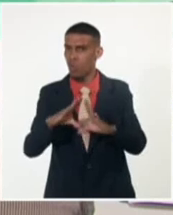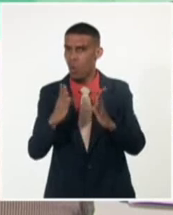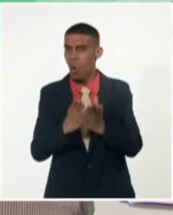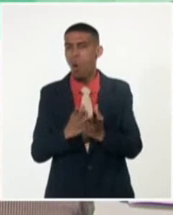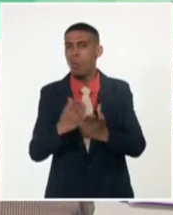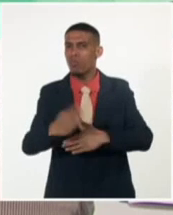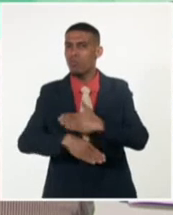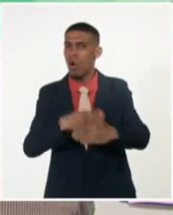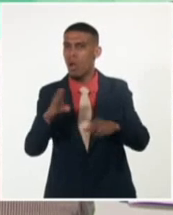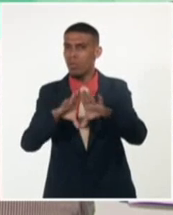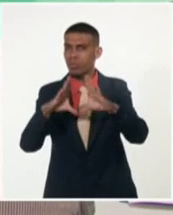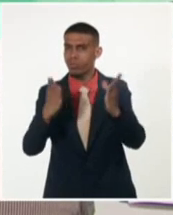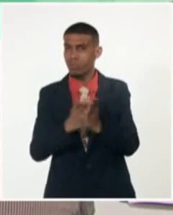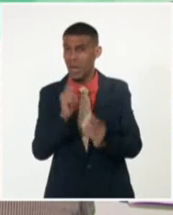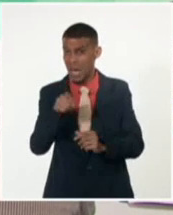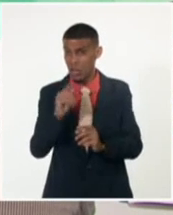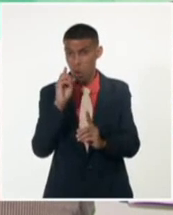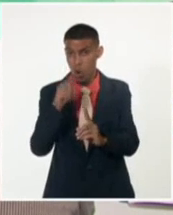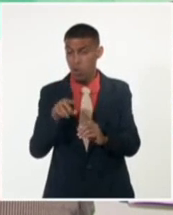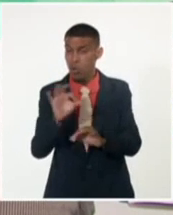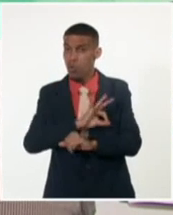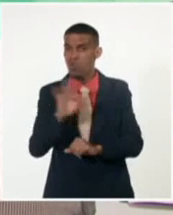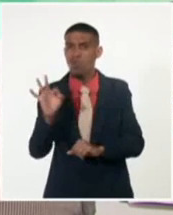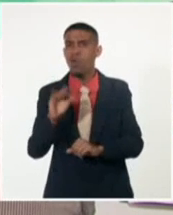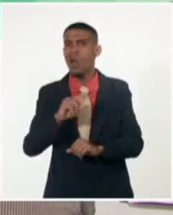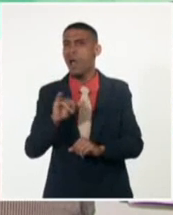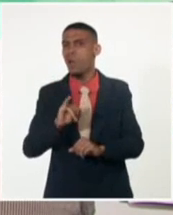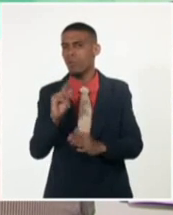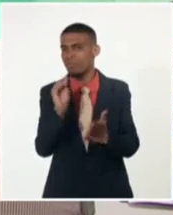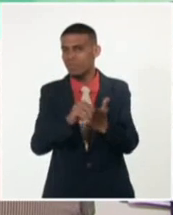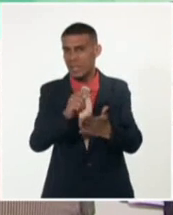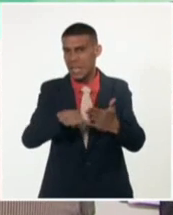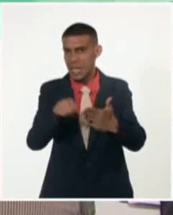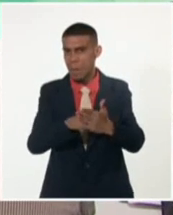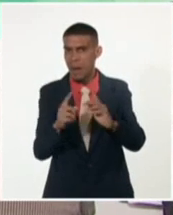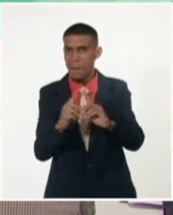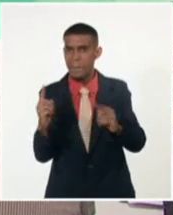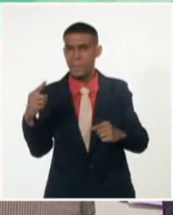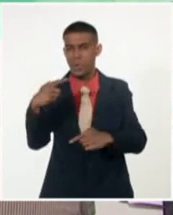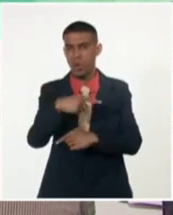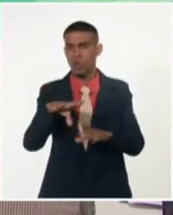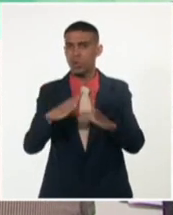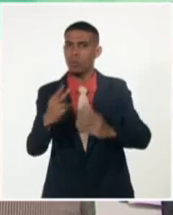meta, que nunca estuvo basada realmente en las necesidades y prioridades de los